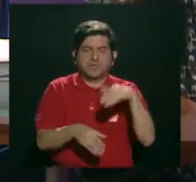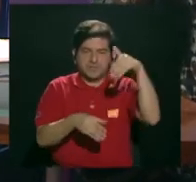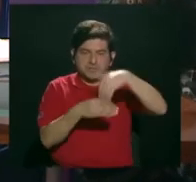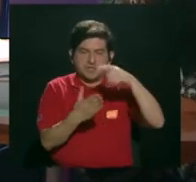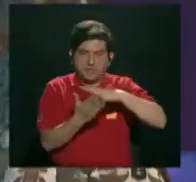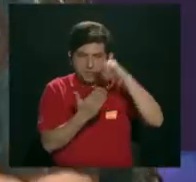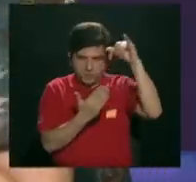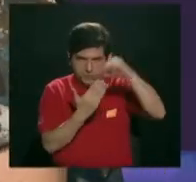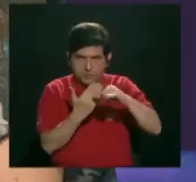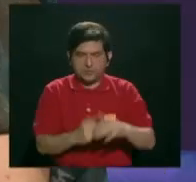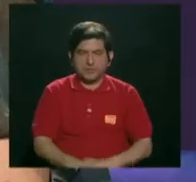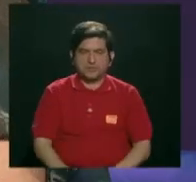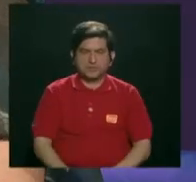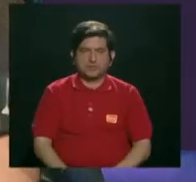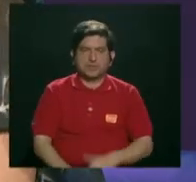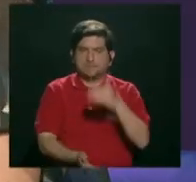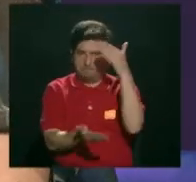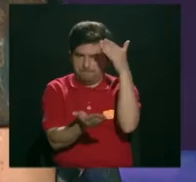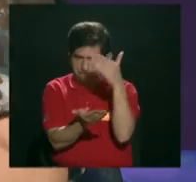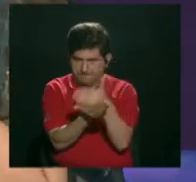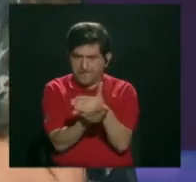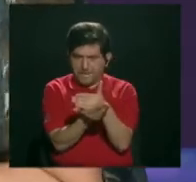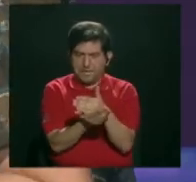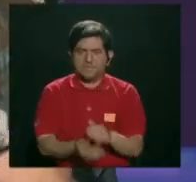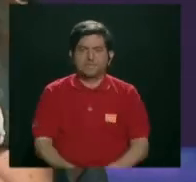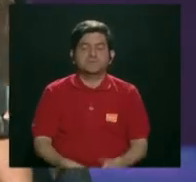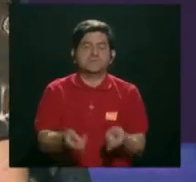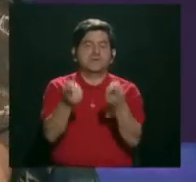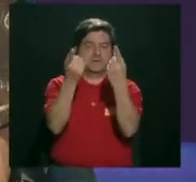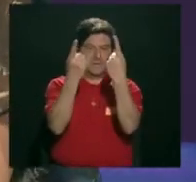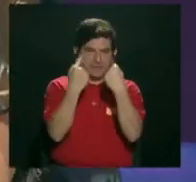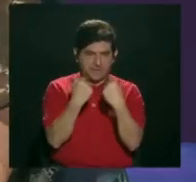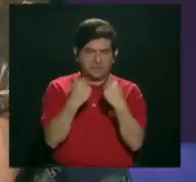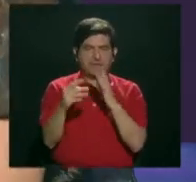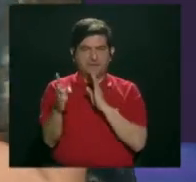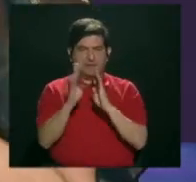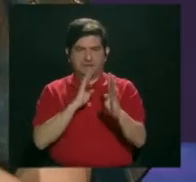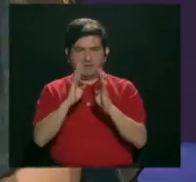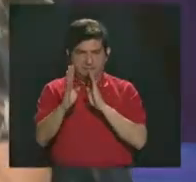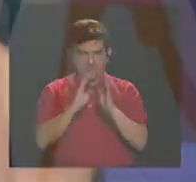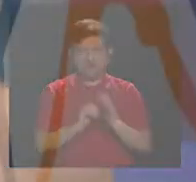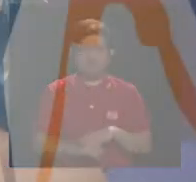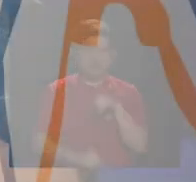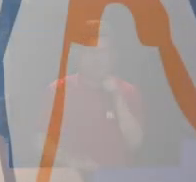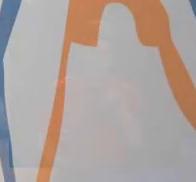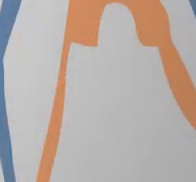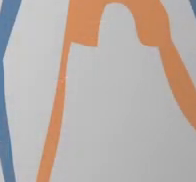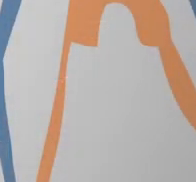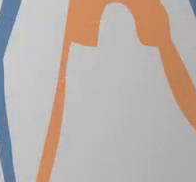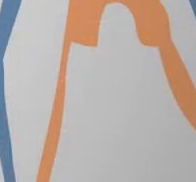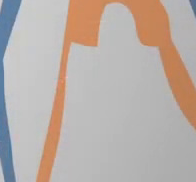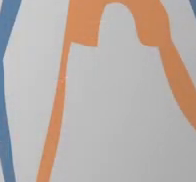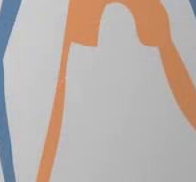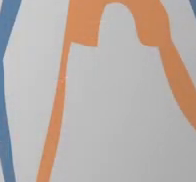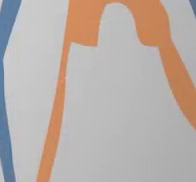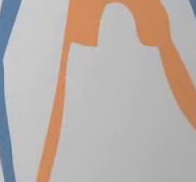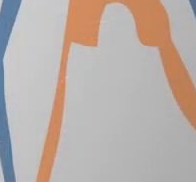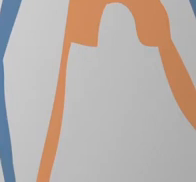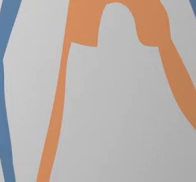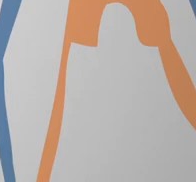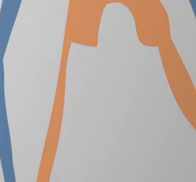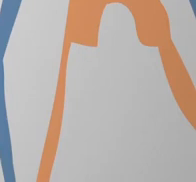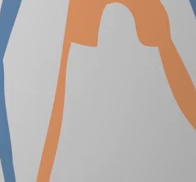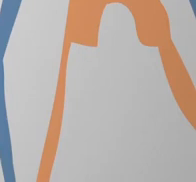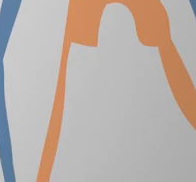proyecto. Hagamos una pausa y cuando volvemos conversamos sobre esas otras instancias que han estado